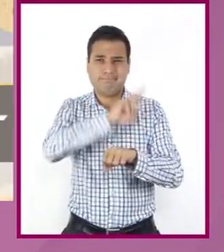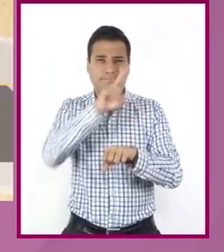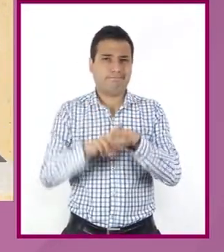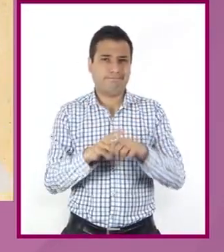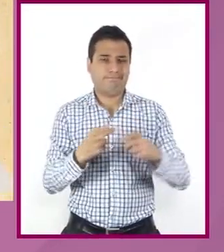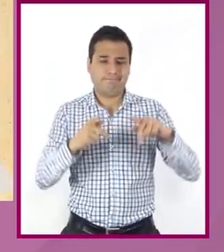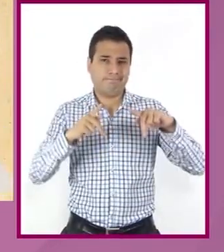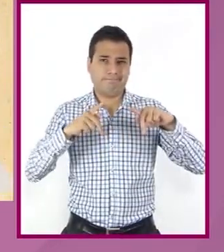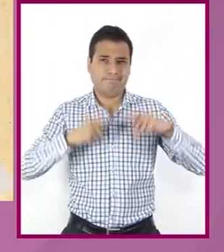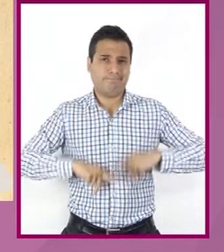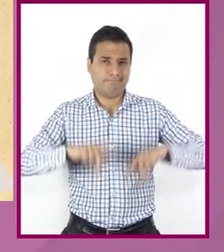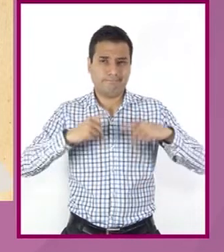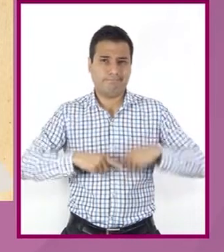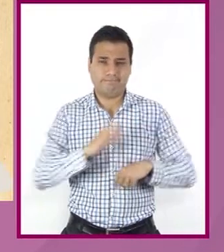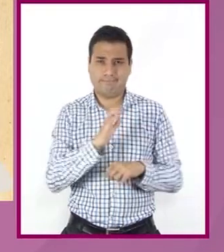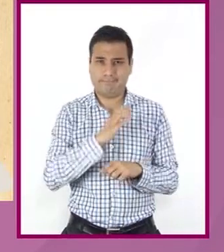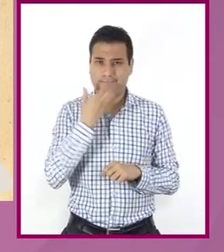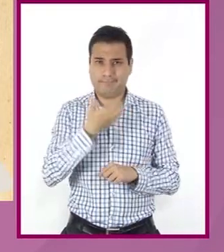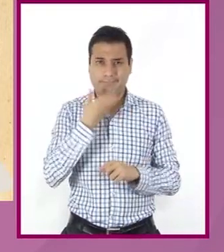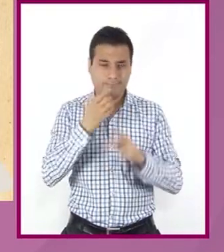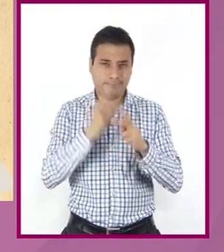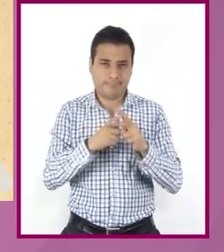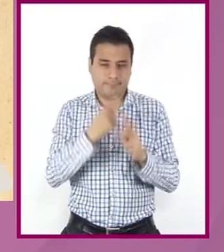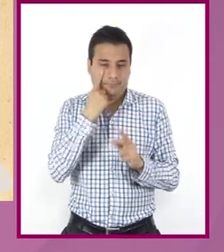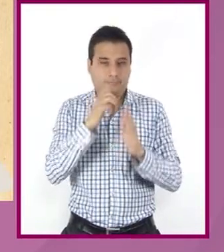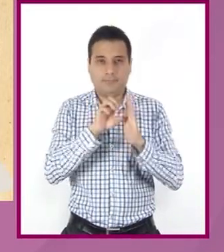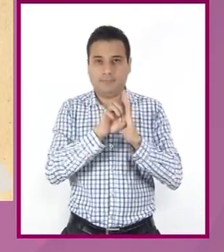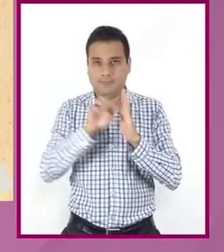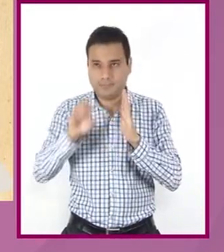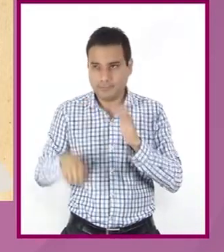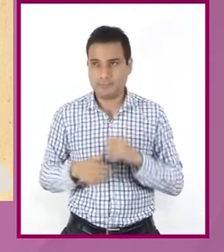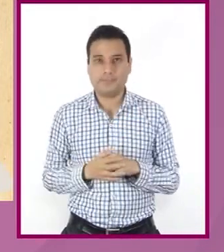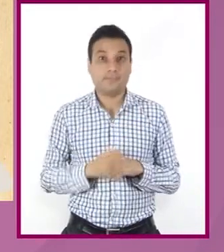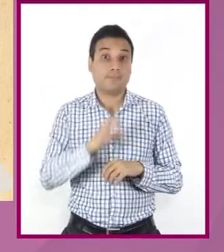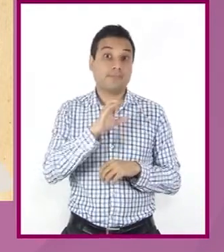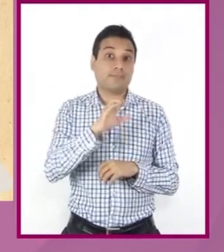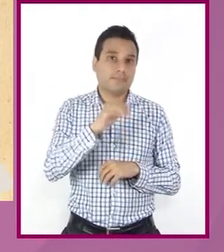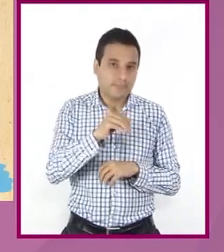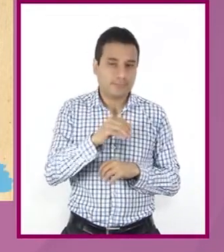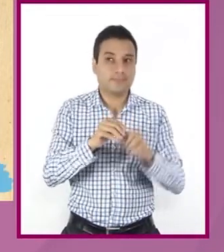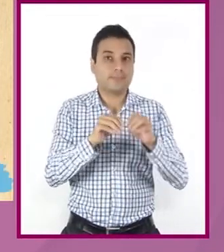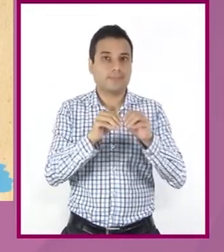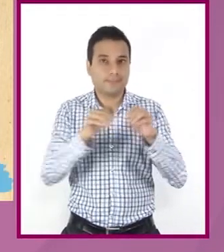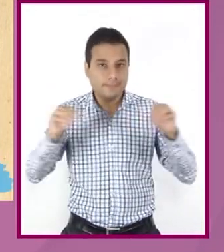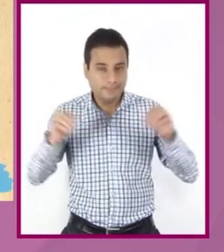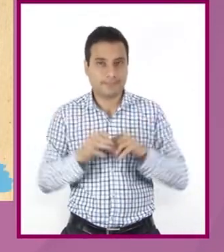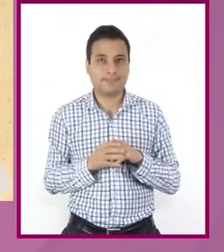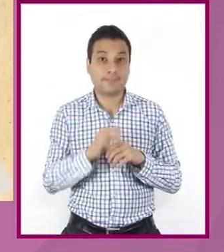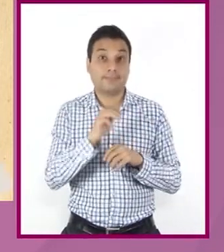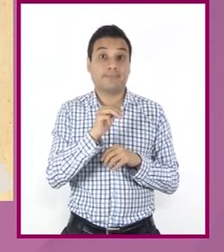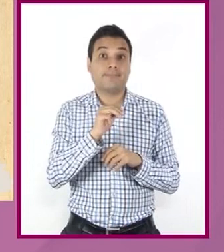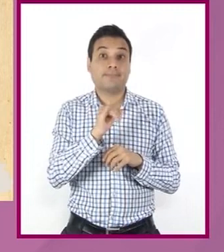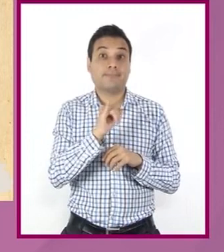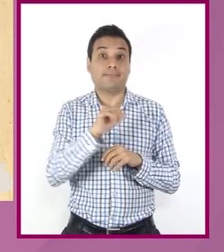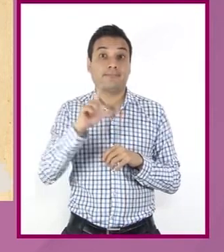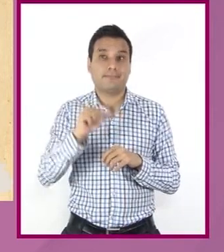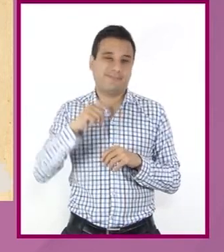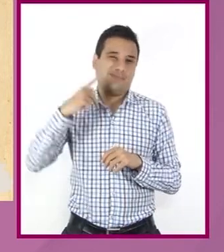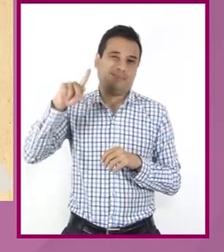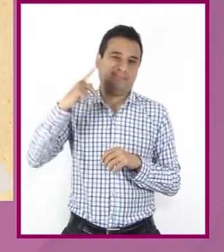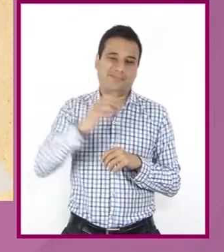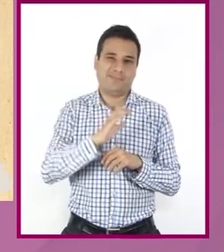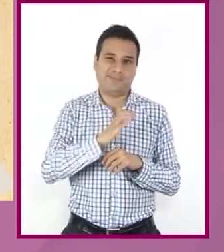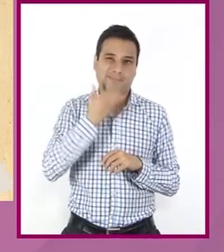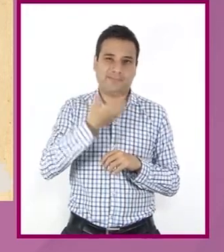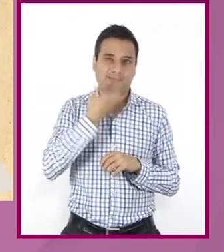las unidades de medida de longitud, por ejemplo, el centímetro, el metro o la milla en el sistema inglés.